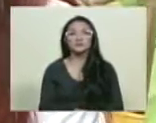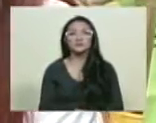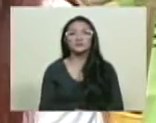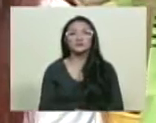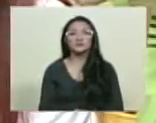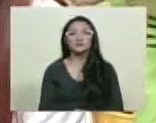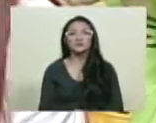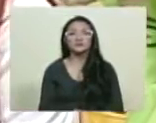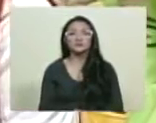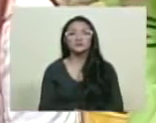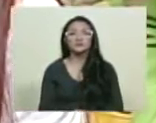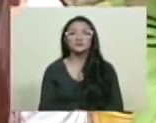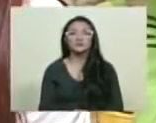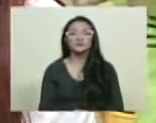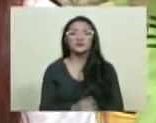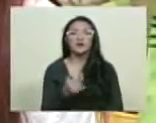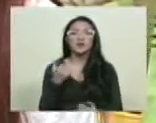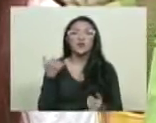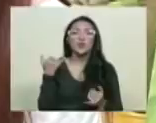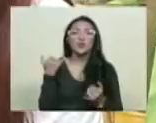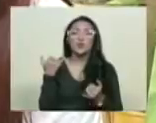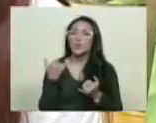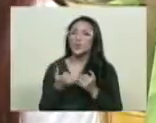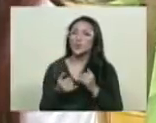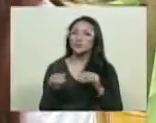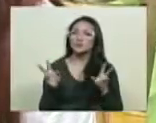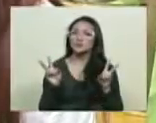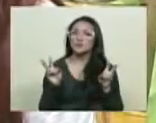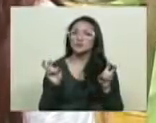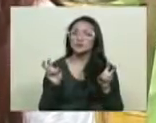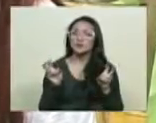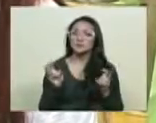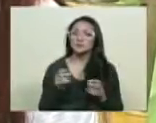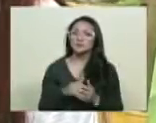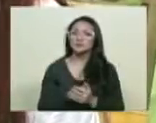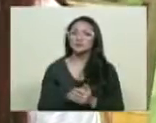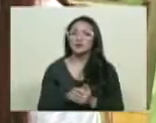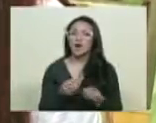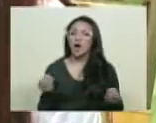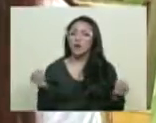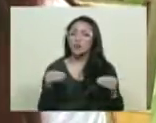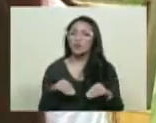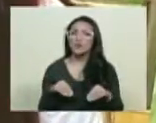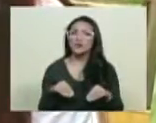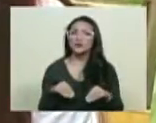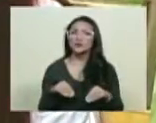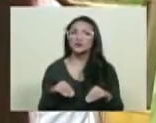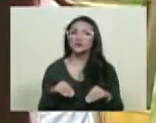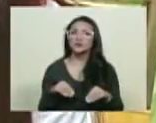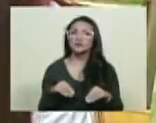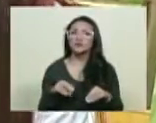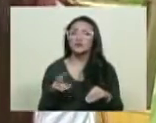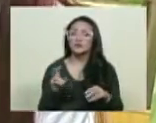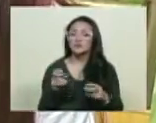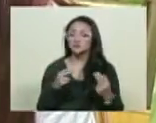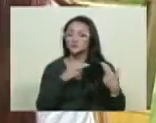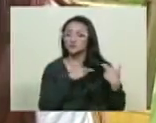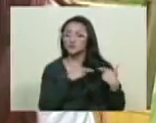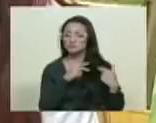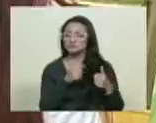respecto a esto último que acaba de mencionar acerca de que los acuerdos tienen que estar rubricados por usted